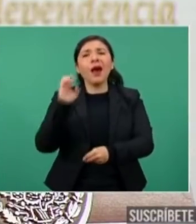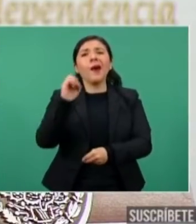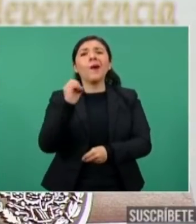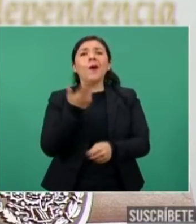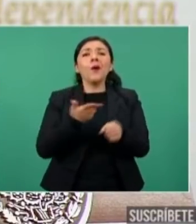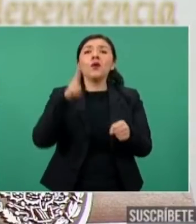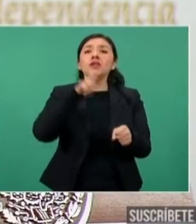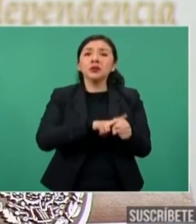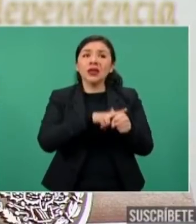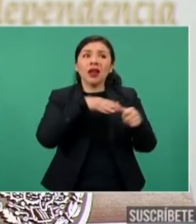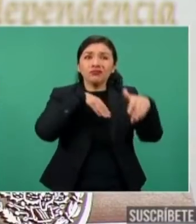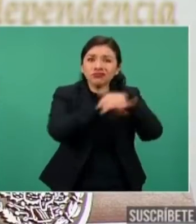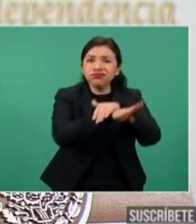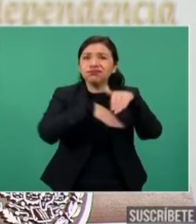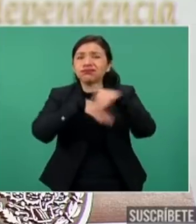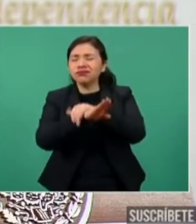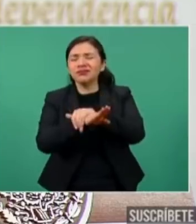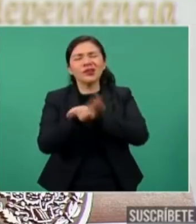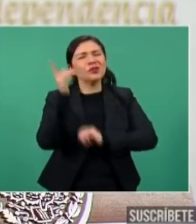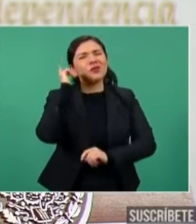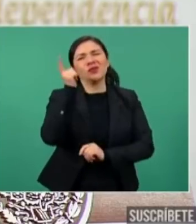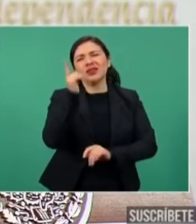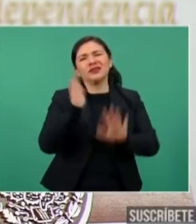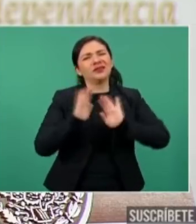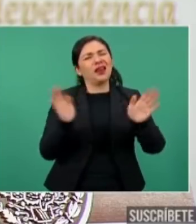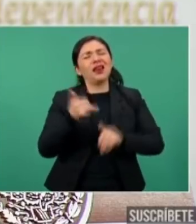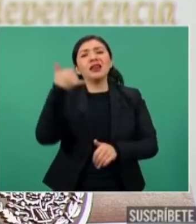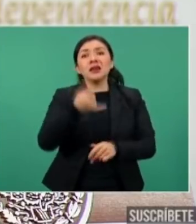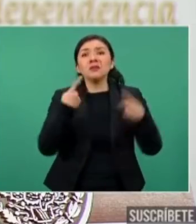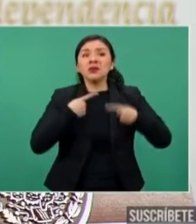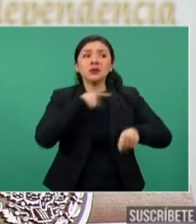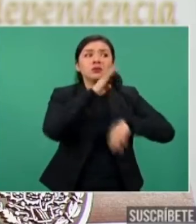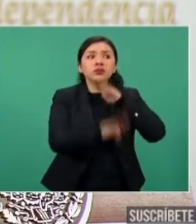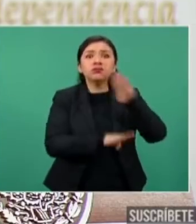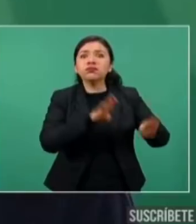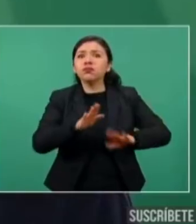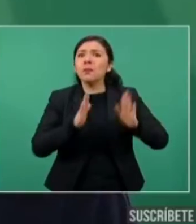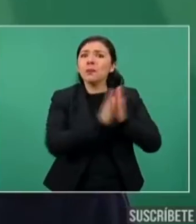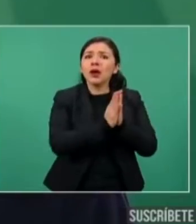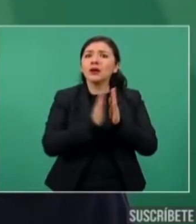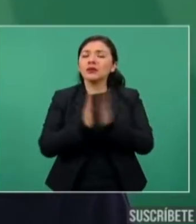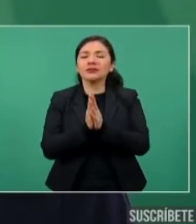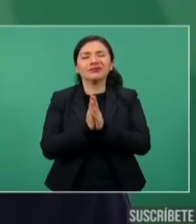y que no sigan perdiendo la vida falleciendo